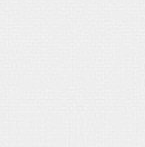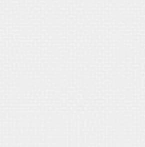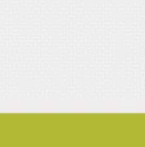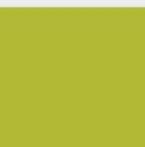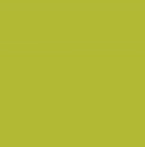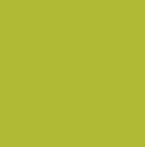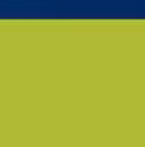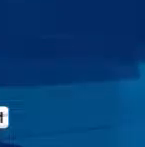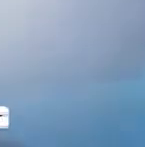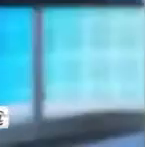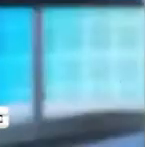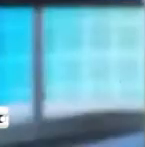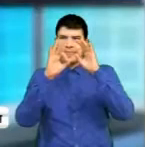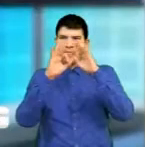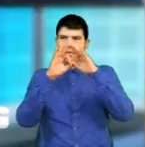canaltro.com.